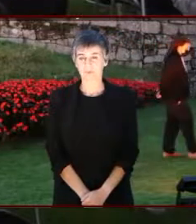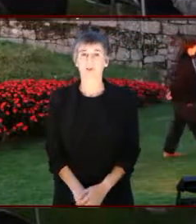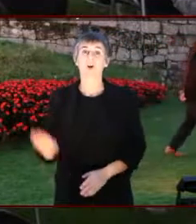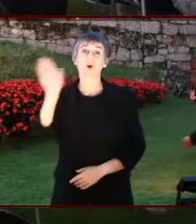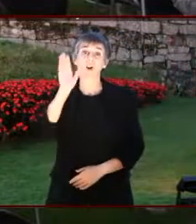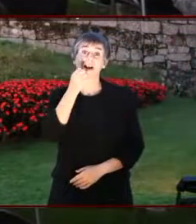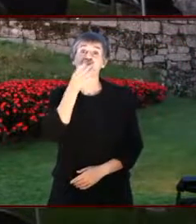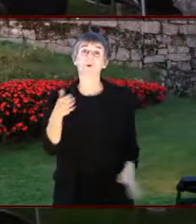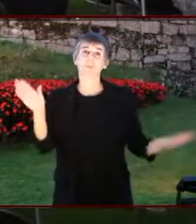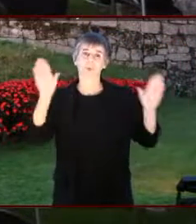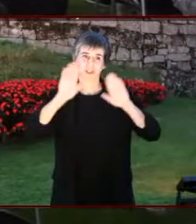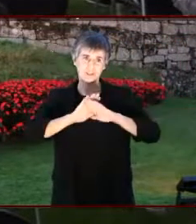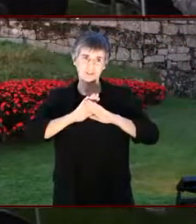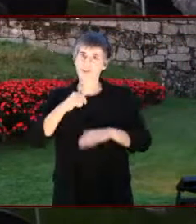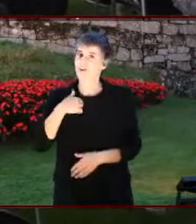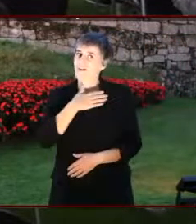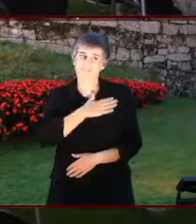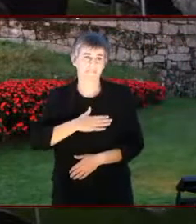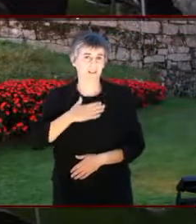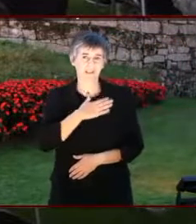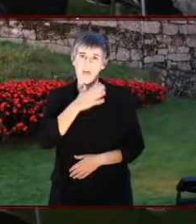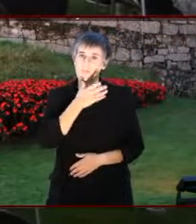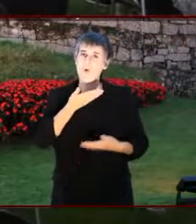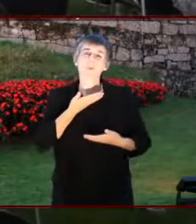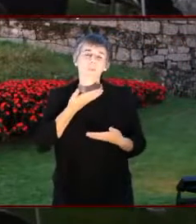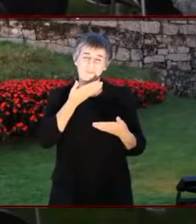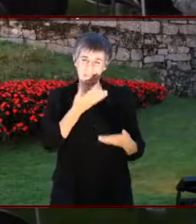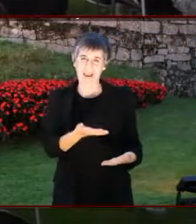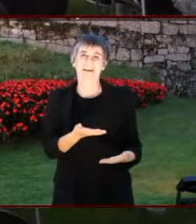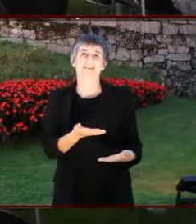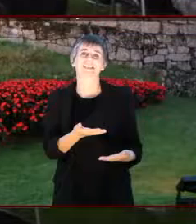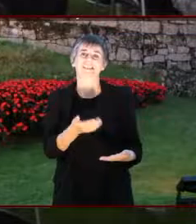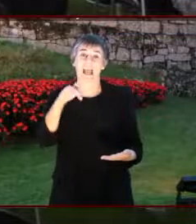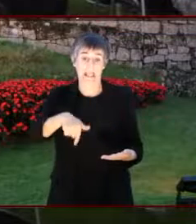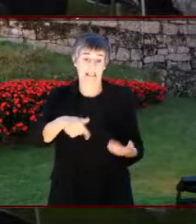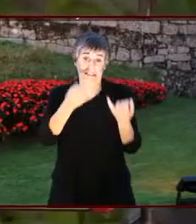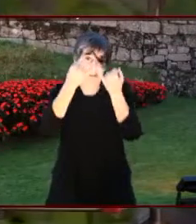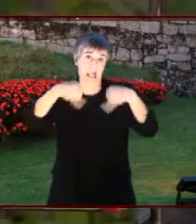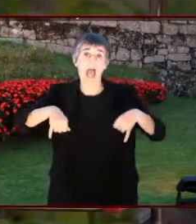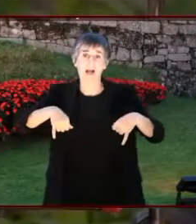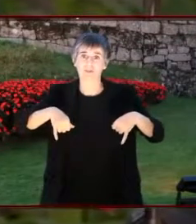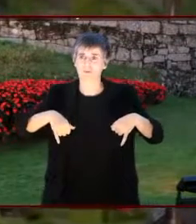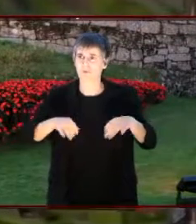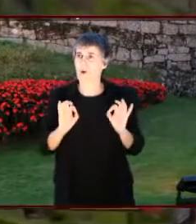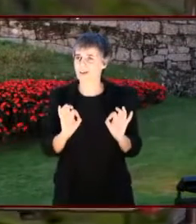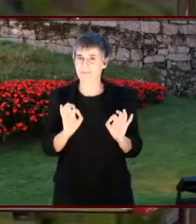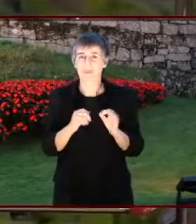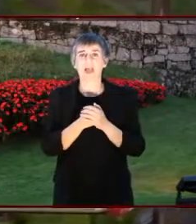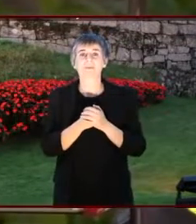Ola, boa noite. Estou encantada de que me convidarades a este acto tan especial